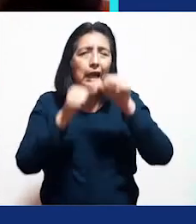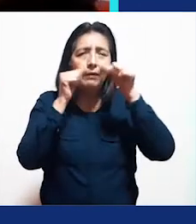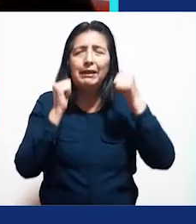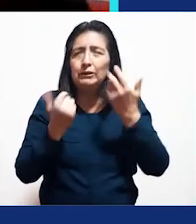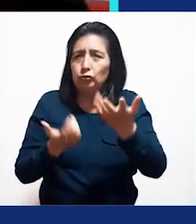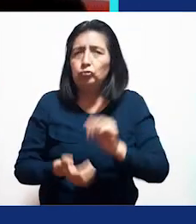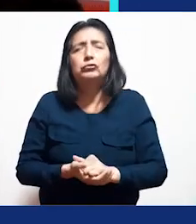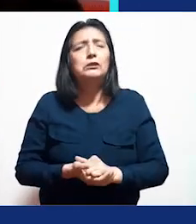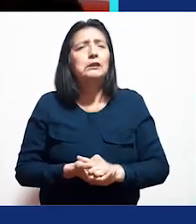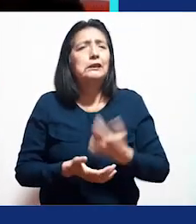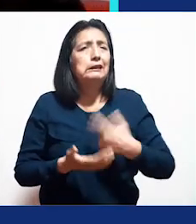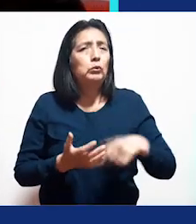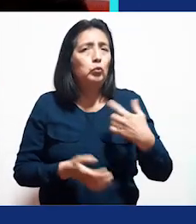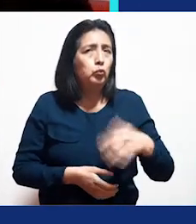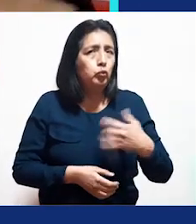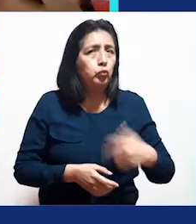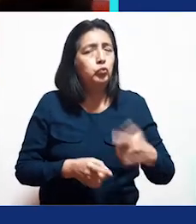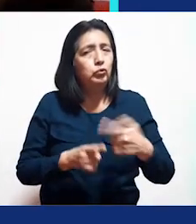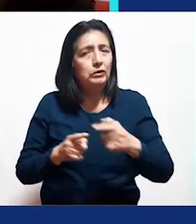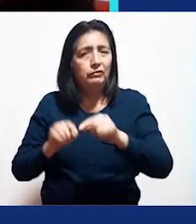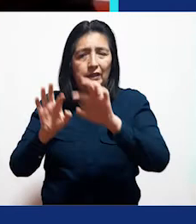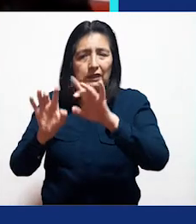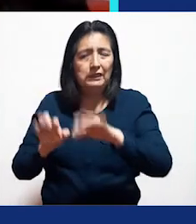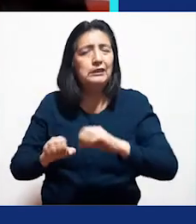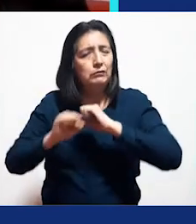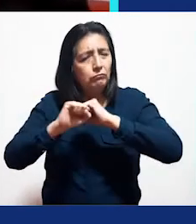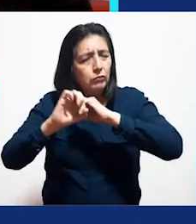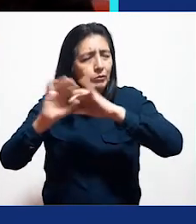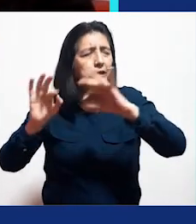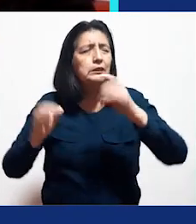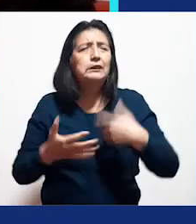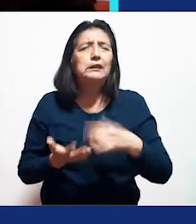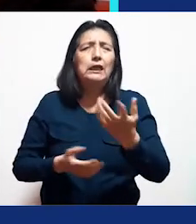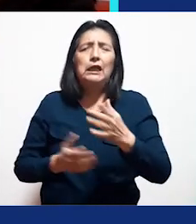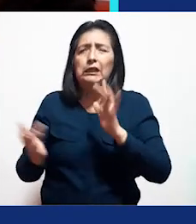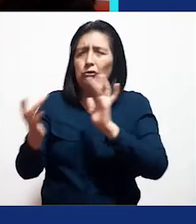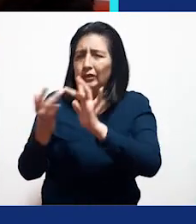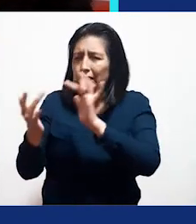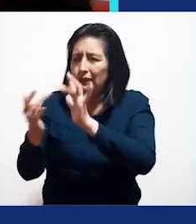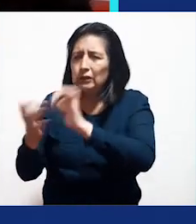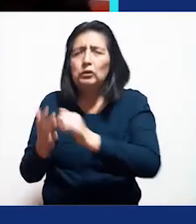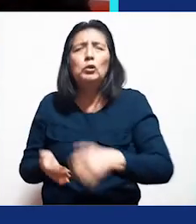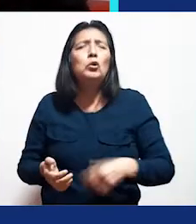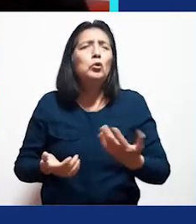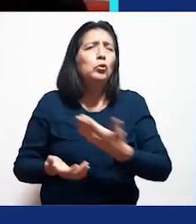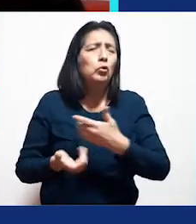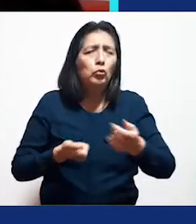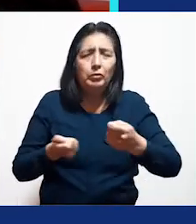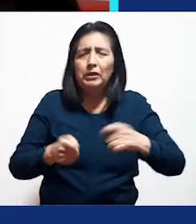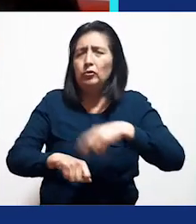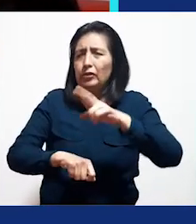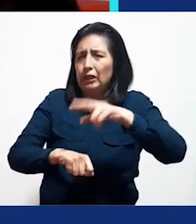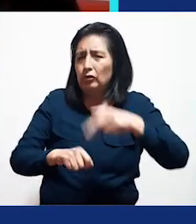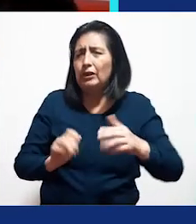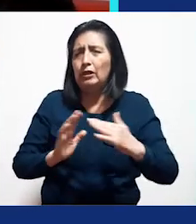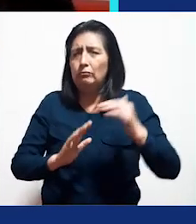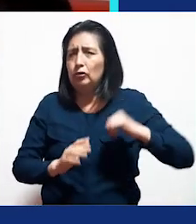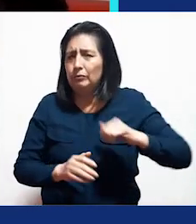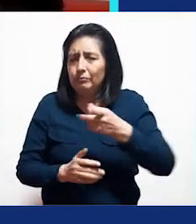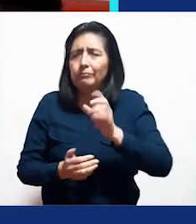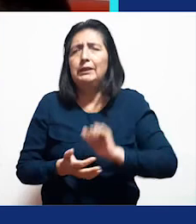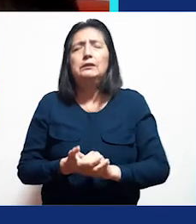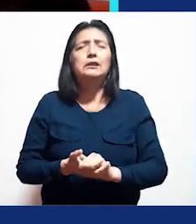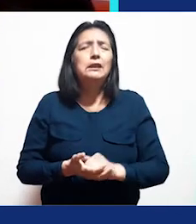Amazonas, que ha merecido diversas notas de prensa, comunicaciones con autoridades regionales, locales. En ese